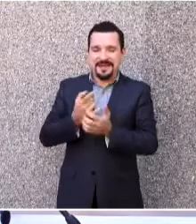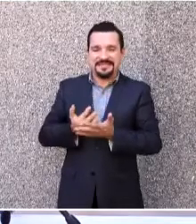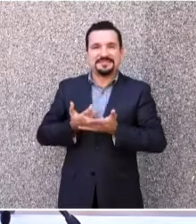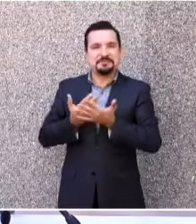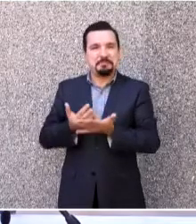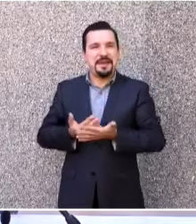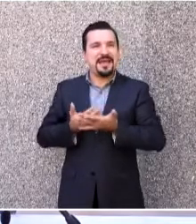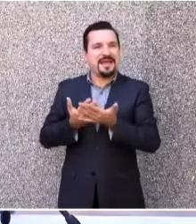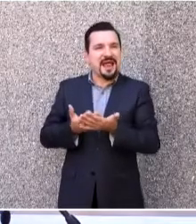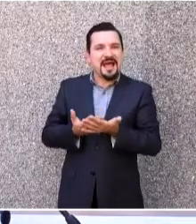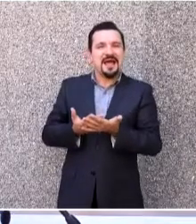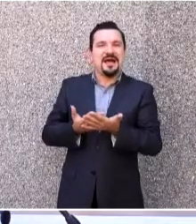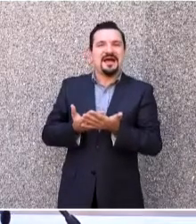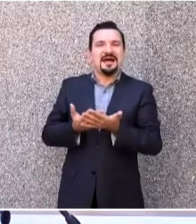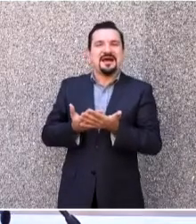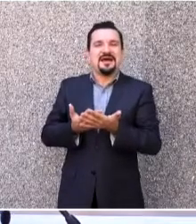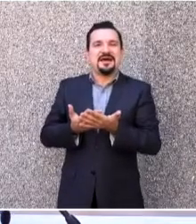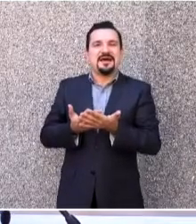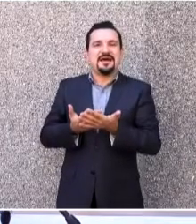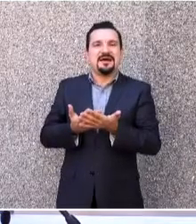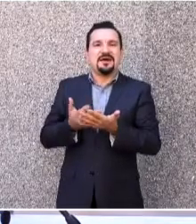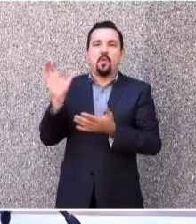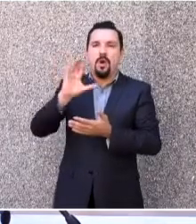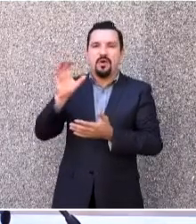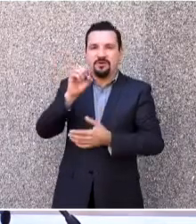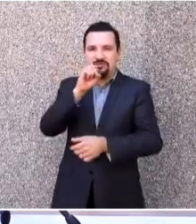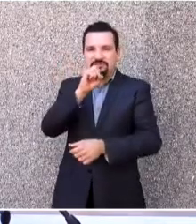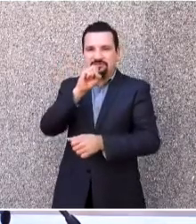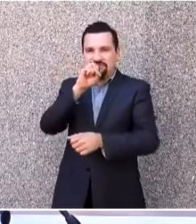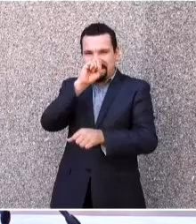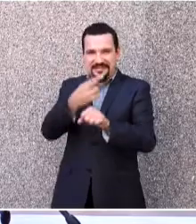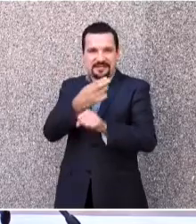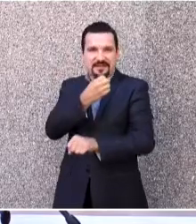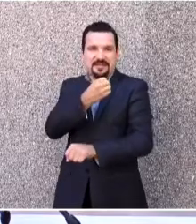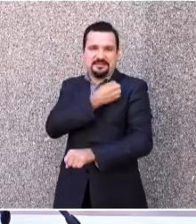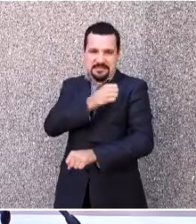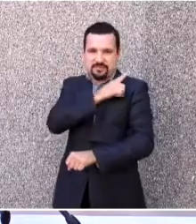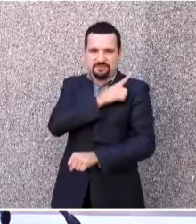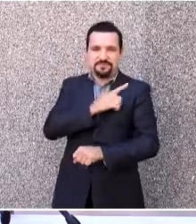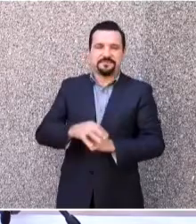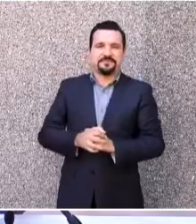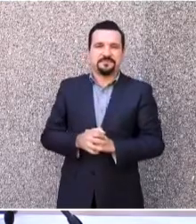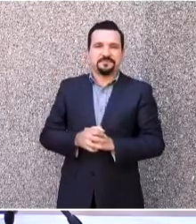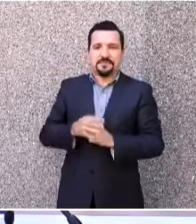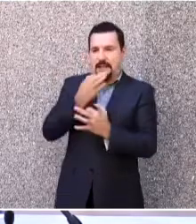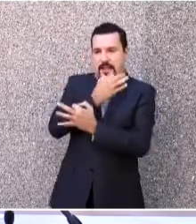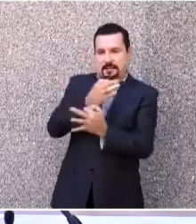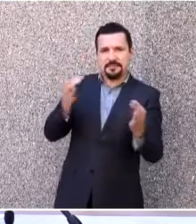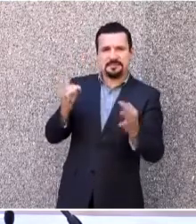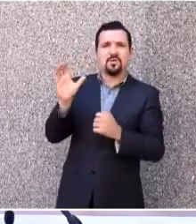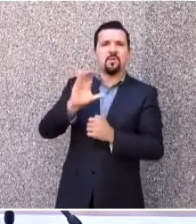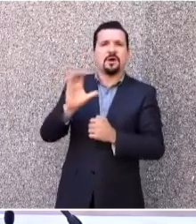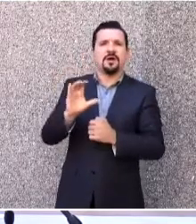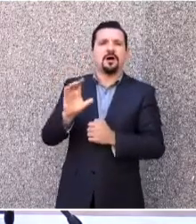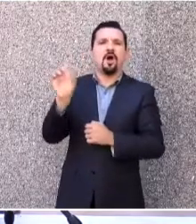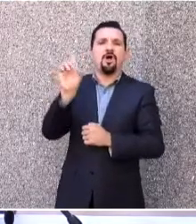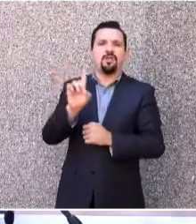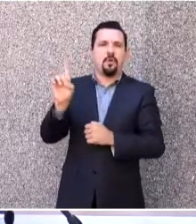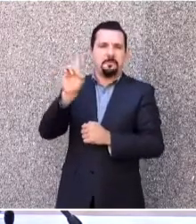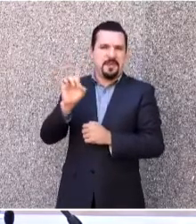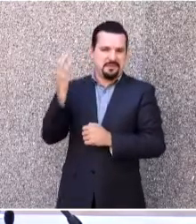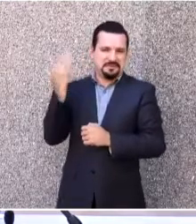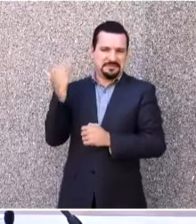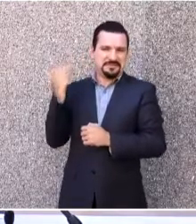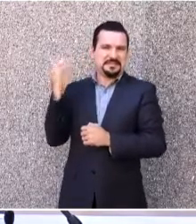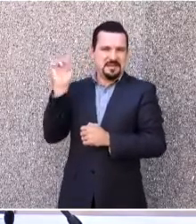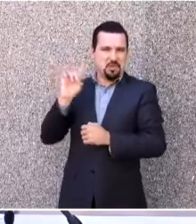las confirmaciones de la Secretaría de Salud. Por ahí el domingo se hablaba de